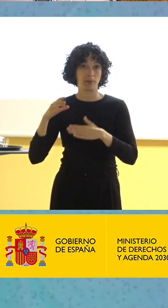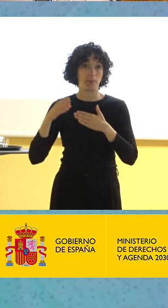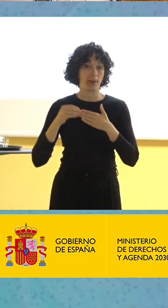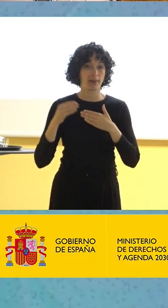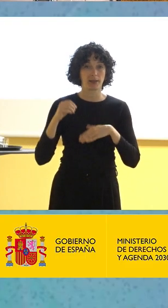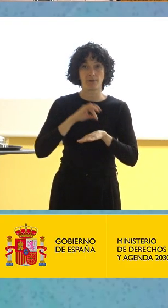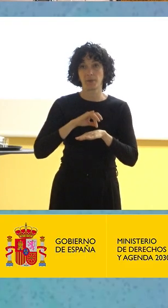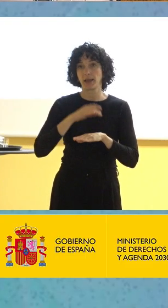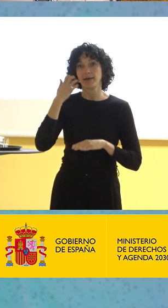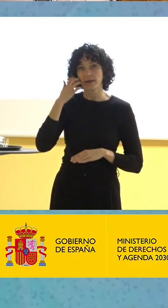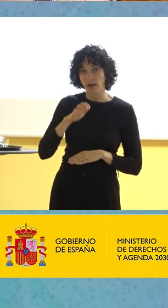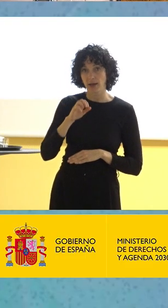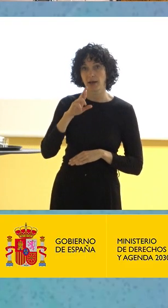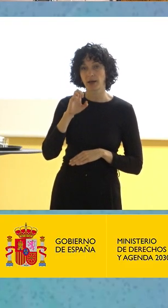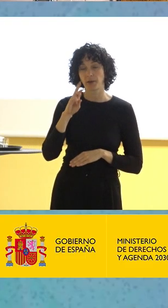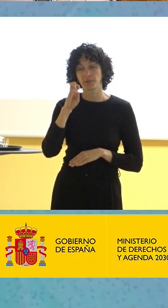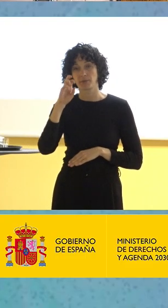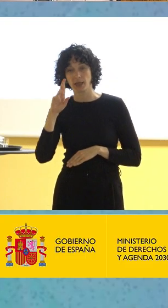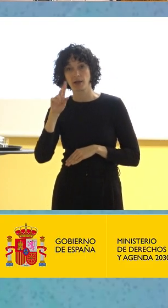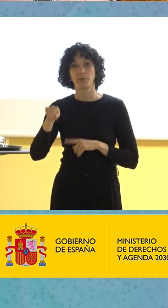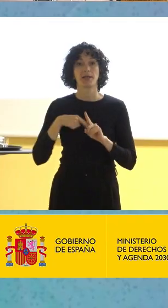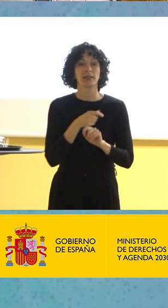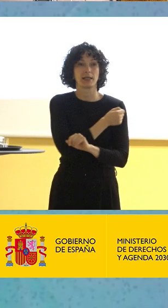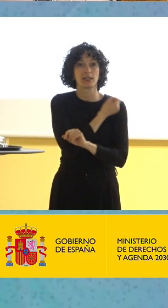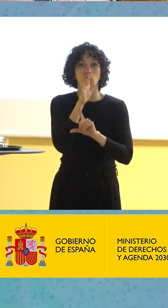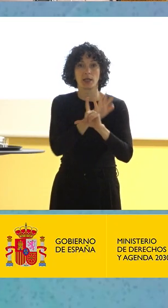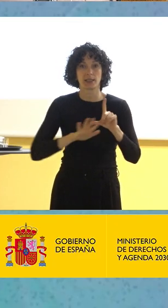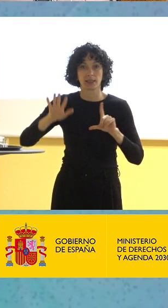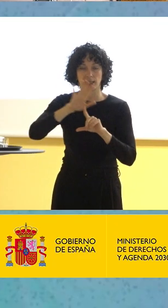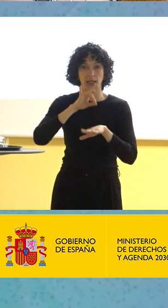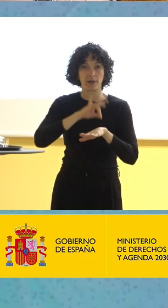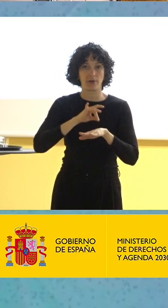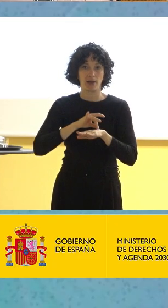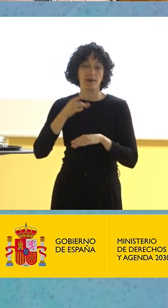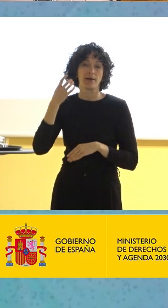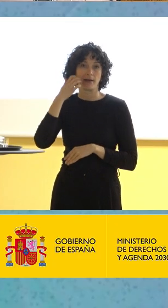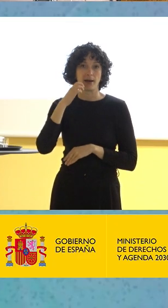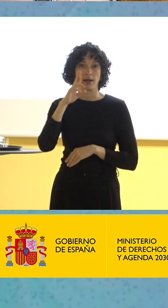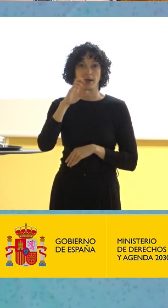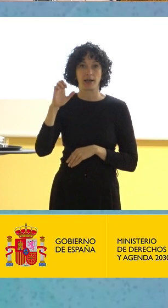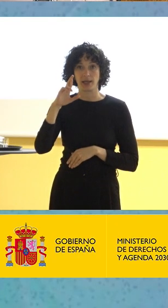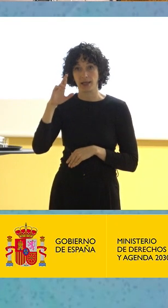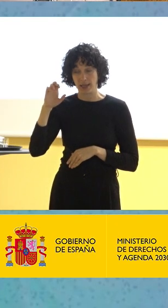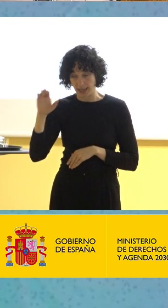raras, el REPER, y el registro estatal en enfermedades raras, REER, ¿vale?